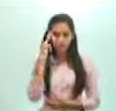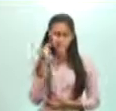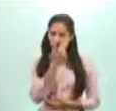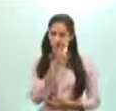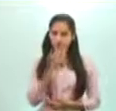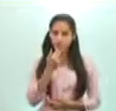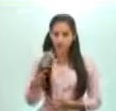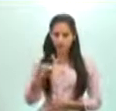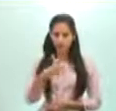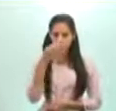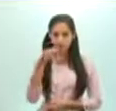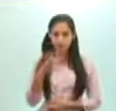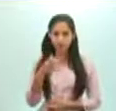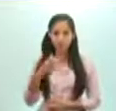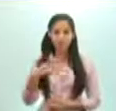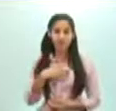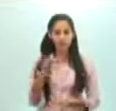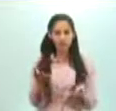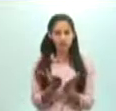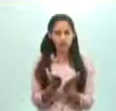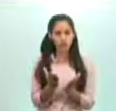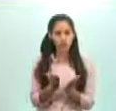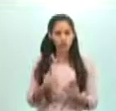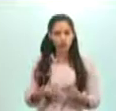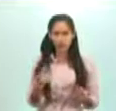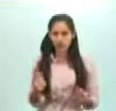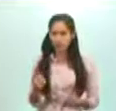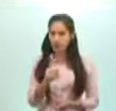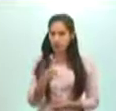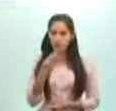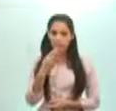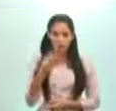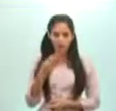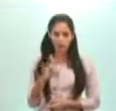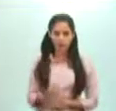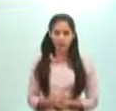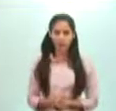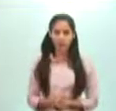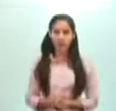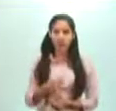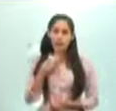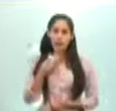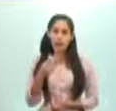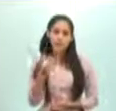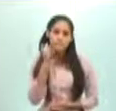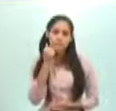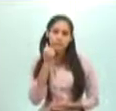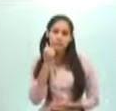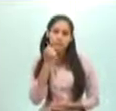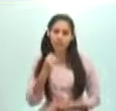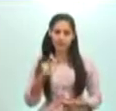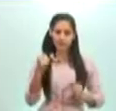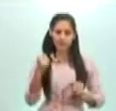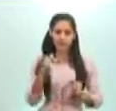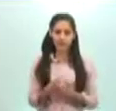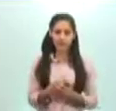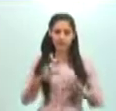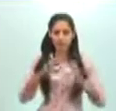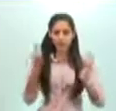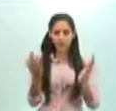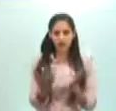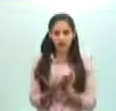hay que estudiarlo porque si no es el poeta de mejor gusto, es el más intrépido, abarcador